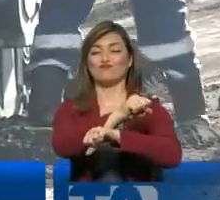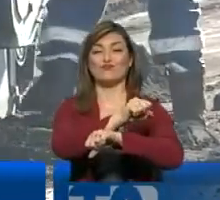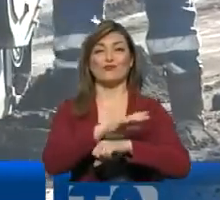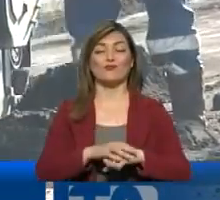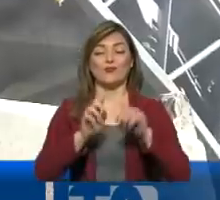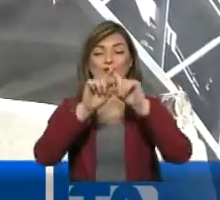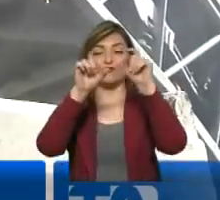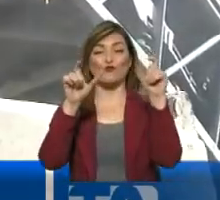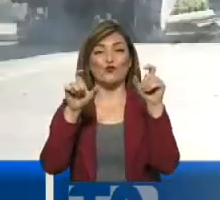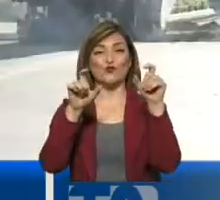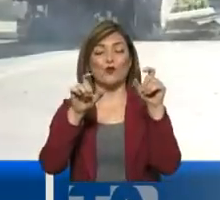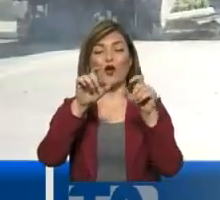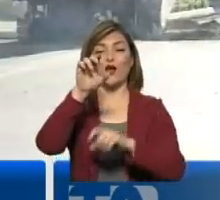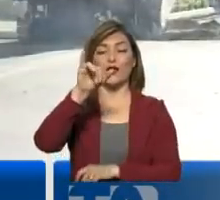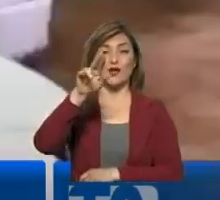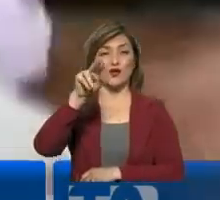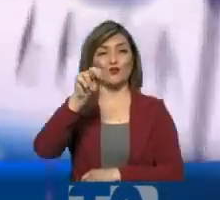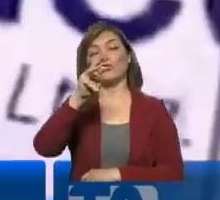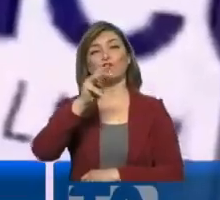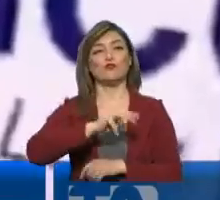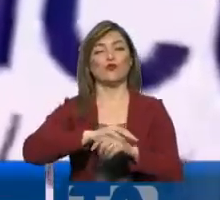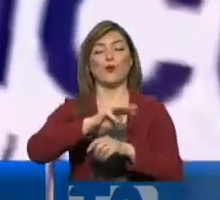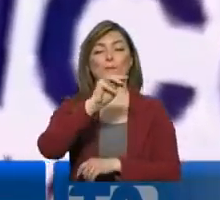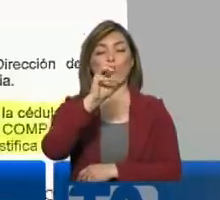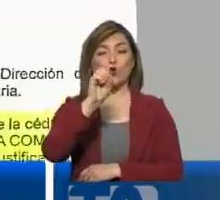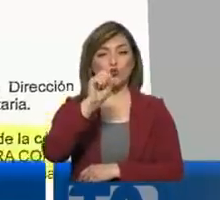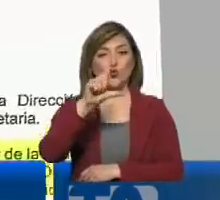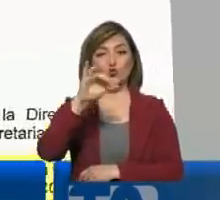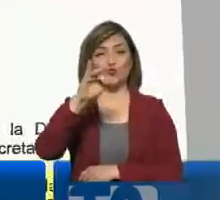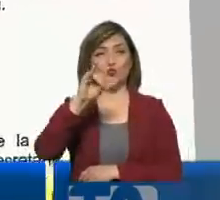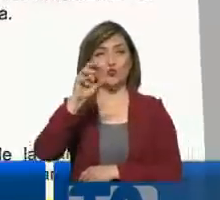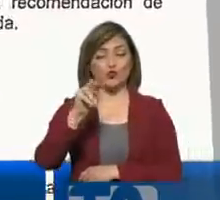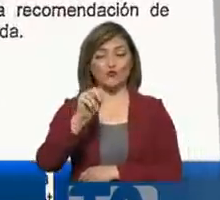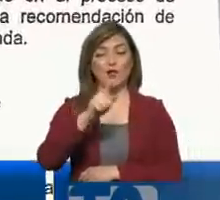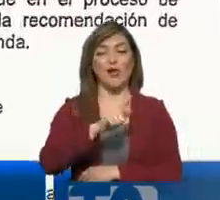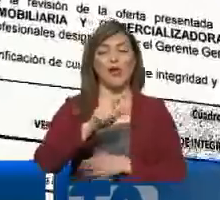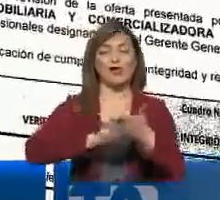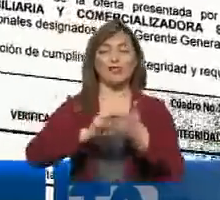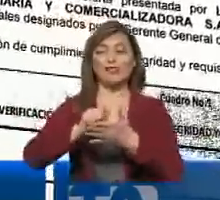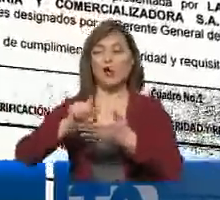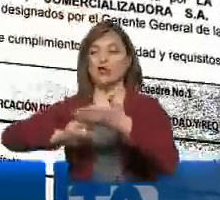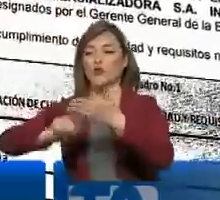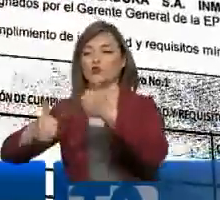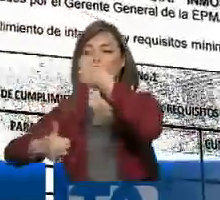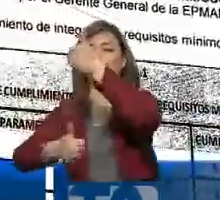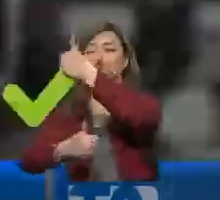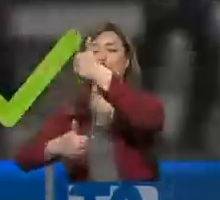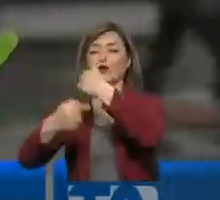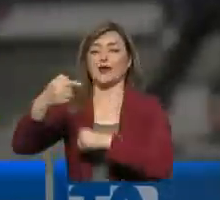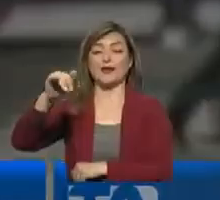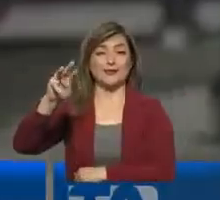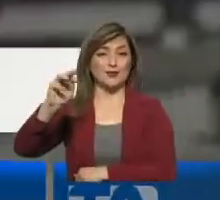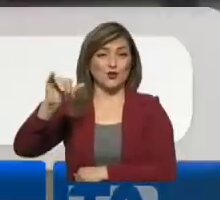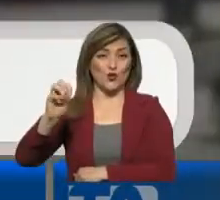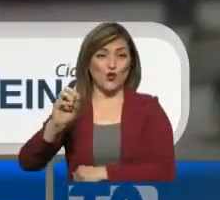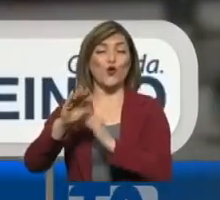consorcio cedió una parte de la obra a la compañía GEINCO. Esta acción vulneró la ley de contratación pública porque se lo hizo